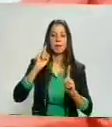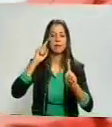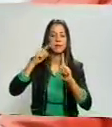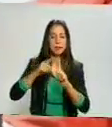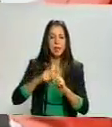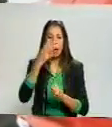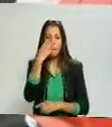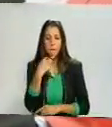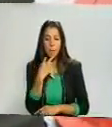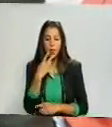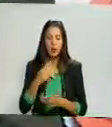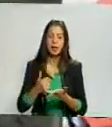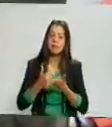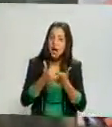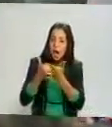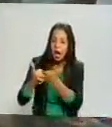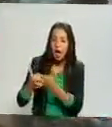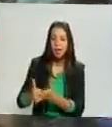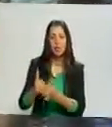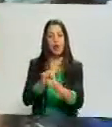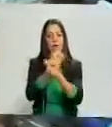pueblo venezolano. Muchas gracias.